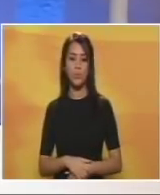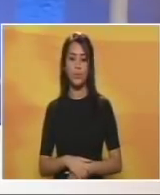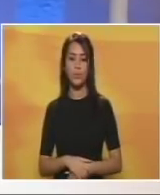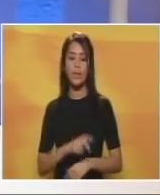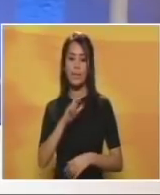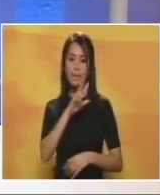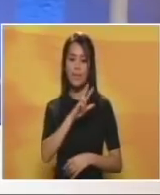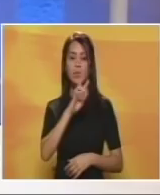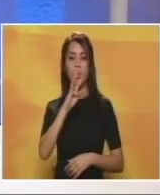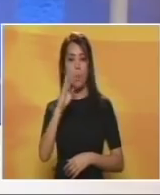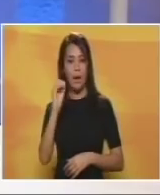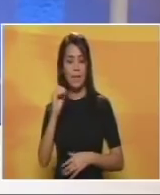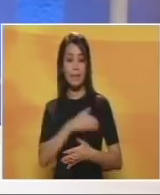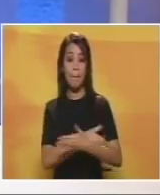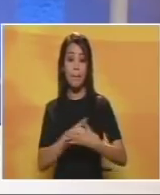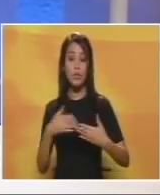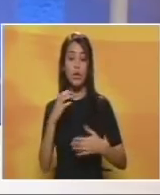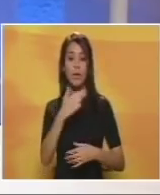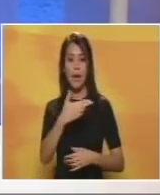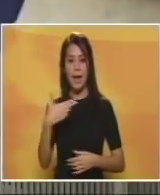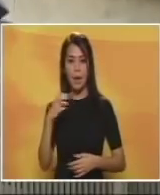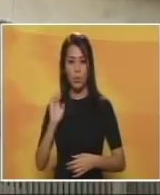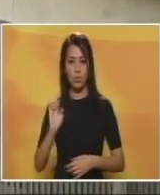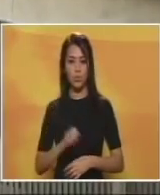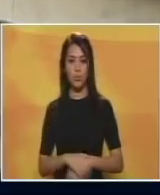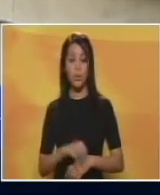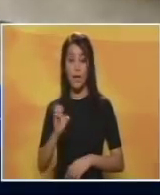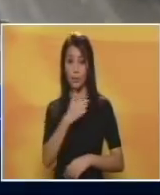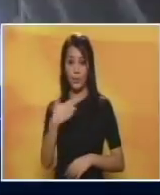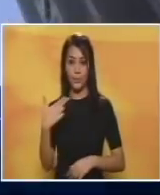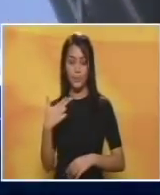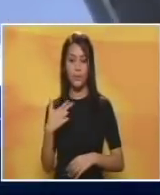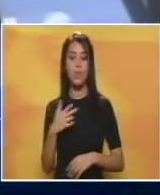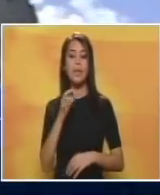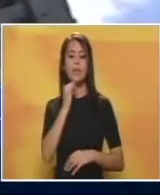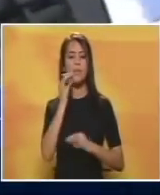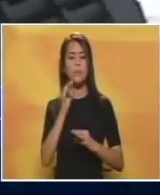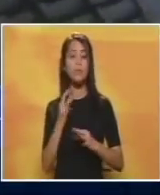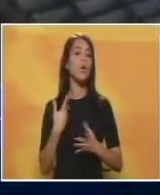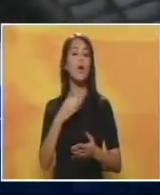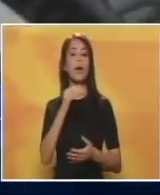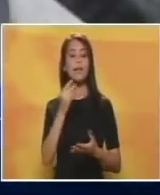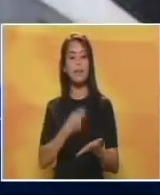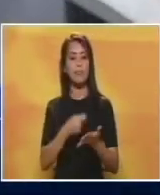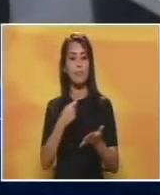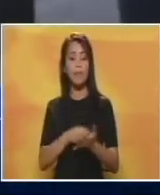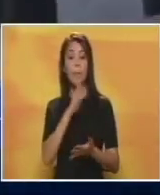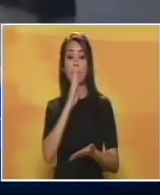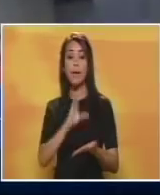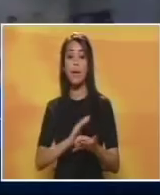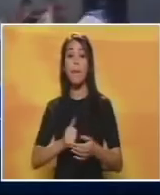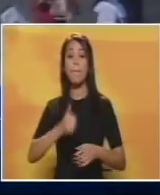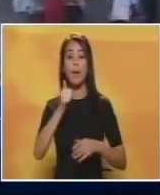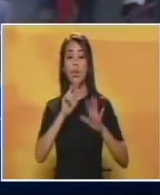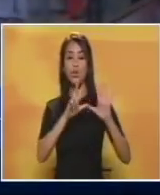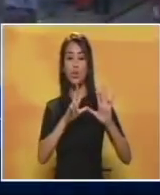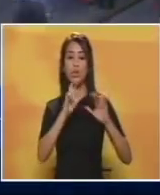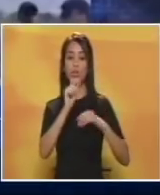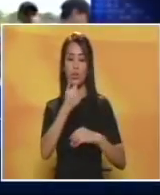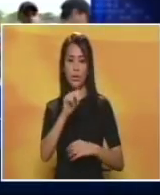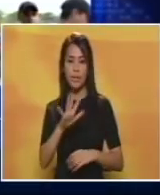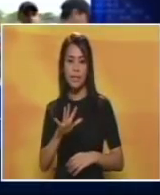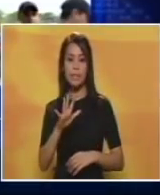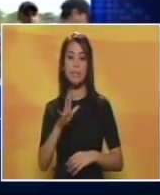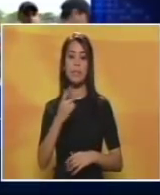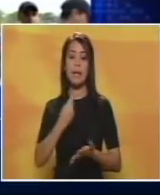a 340 millones de euros. Detalló que el séptimo cargamento de oro incorporó al Banco Central de Venezuela más de 815 kilos de este